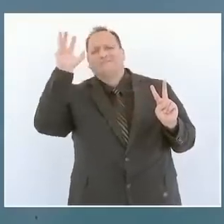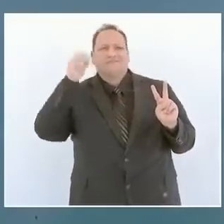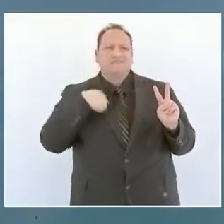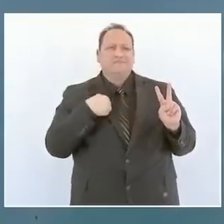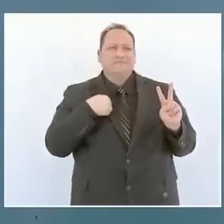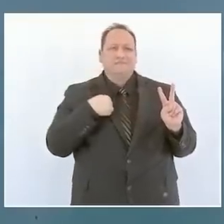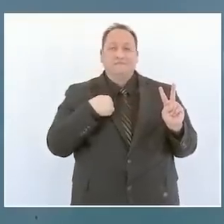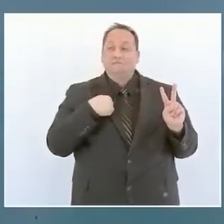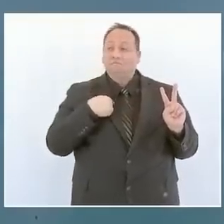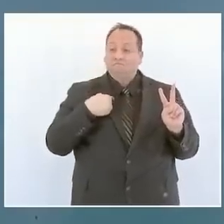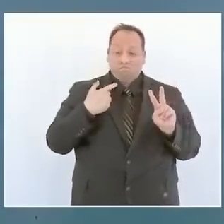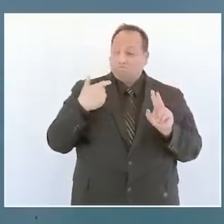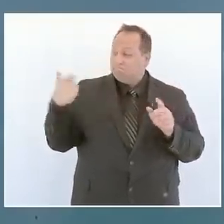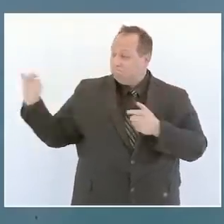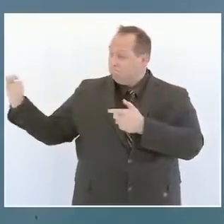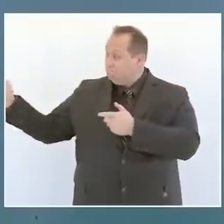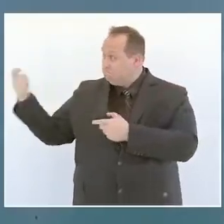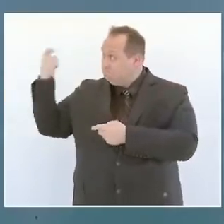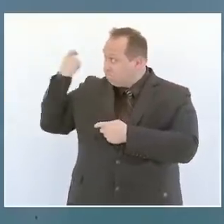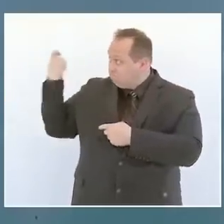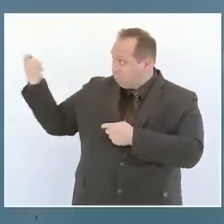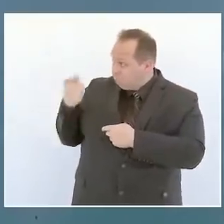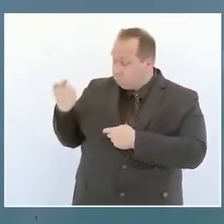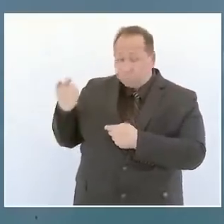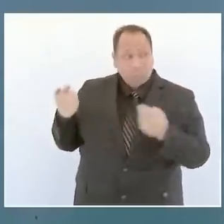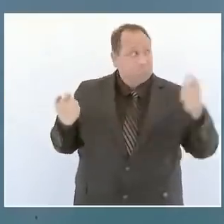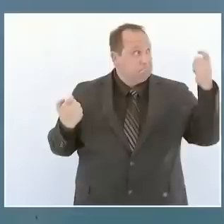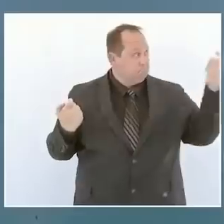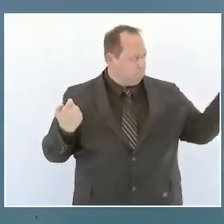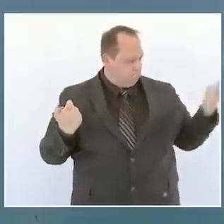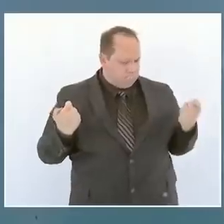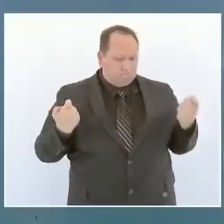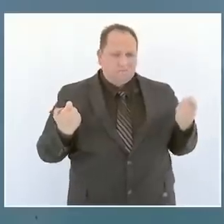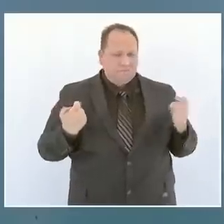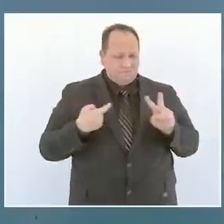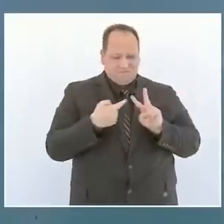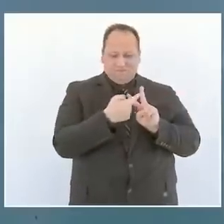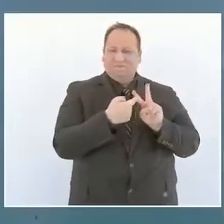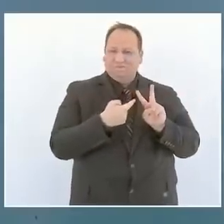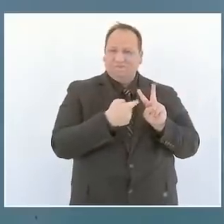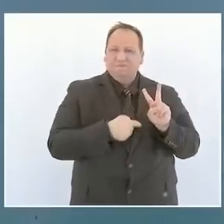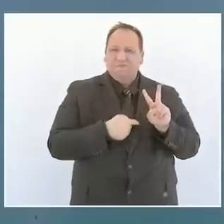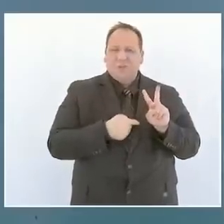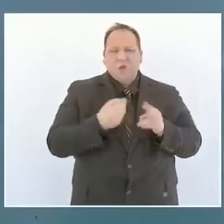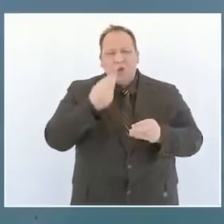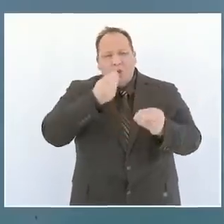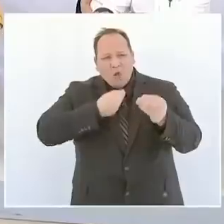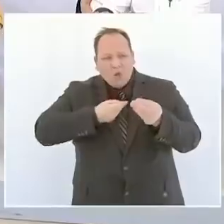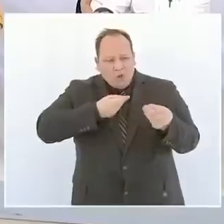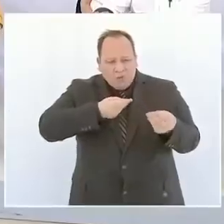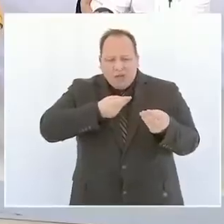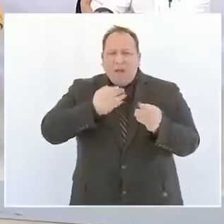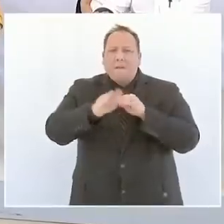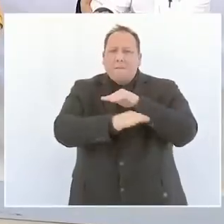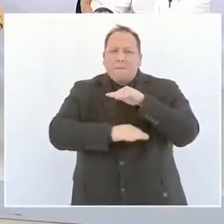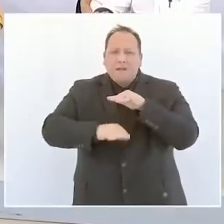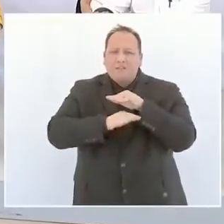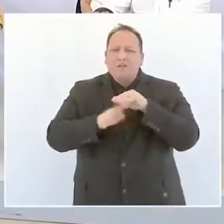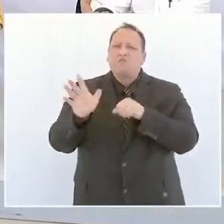juntando las dos pensiones, puedan tener para sus alimentos, para lo